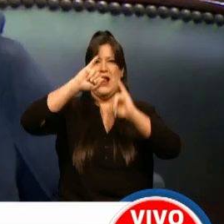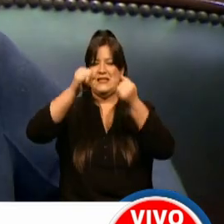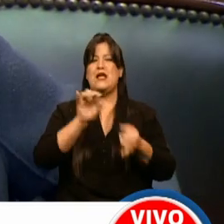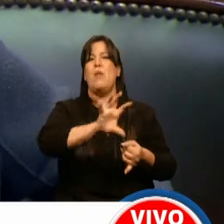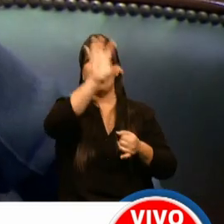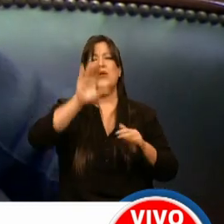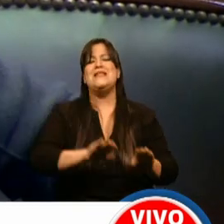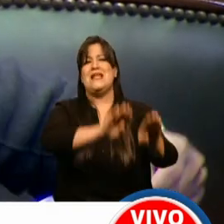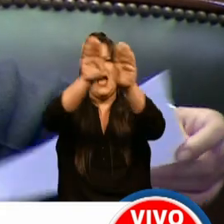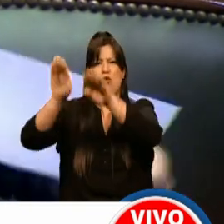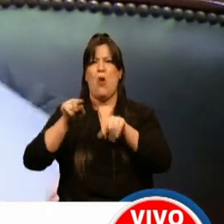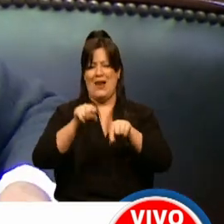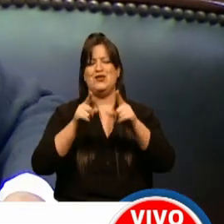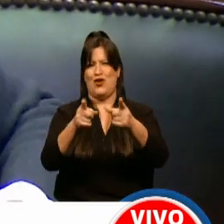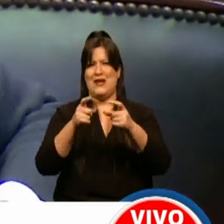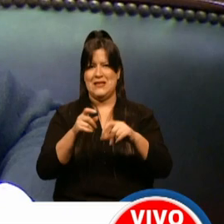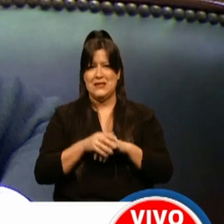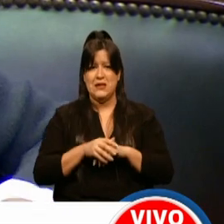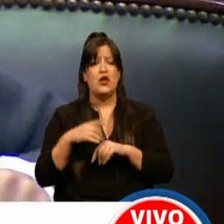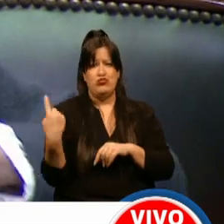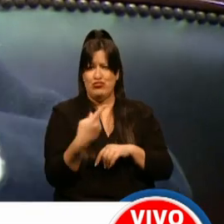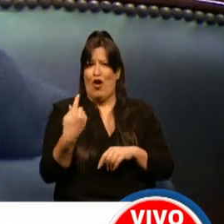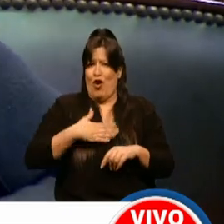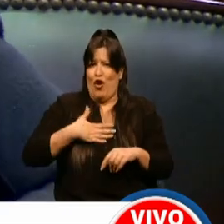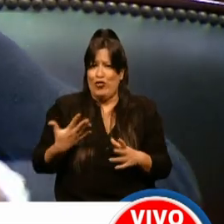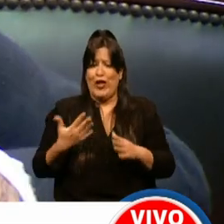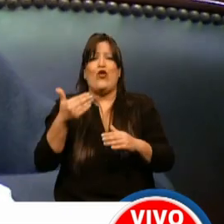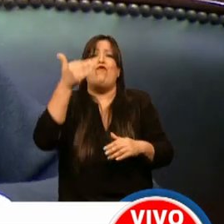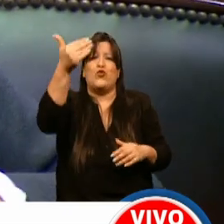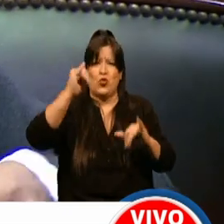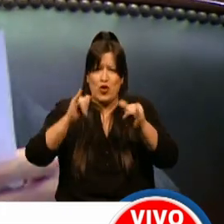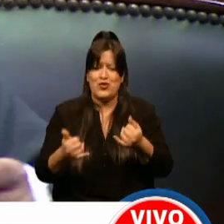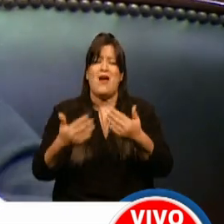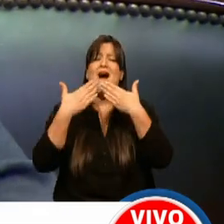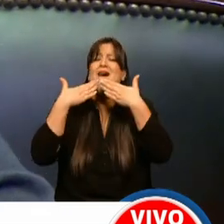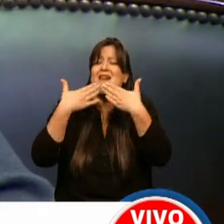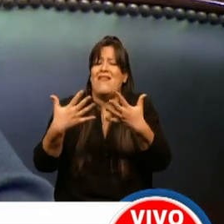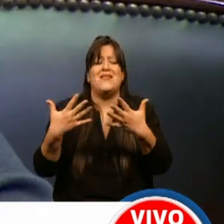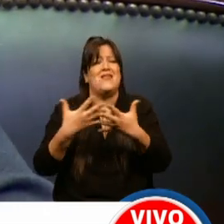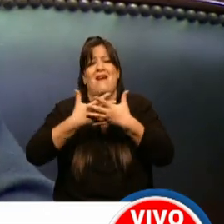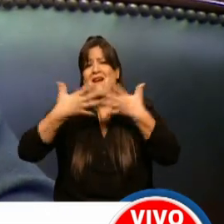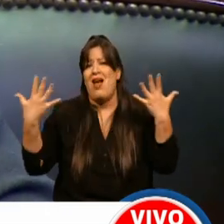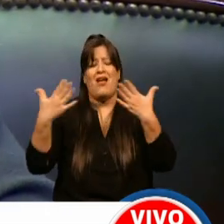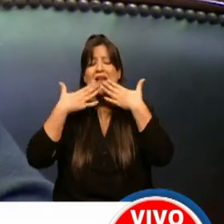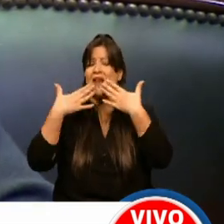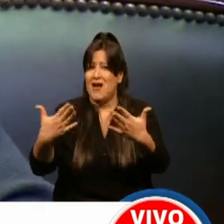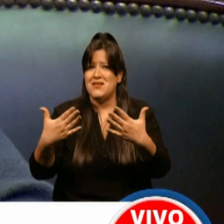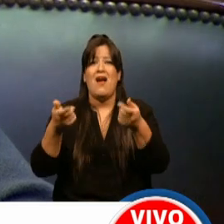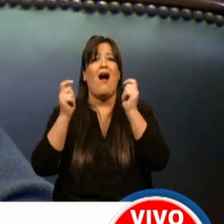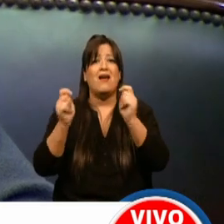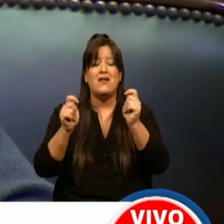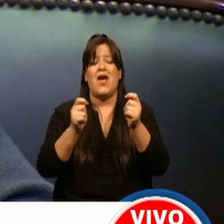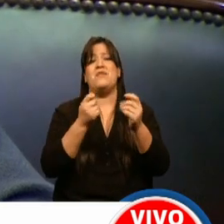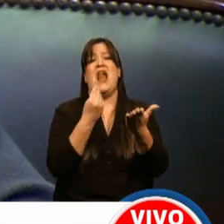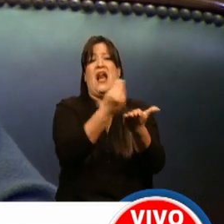y entonces yo quiero celebrar ese futuro que viene y quiero agradecer enormemente enormemente a nuestros